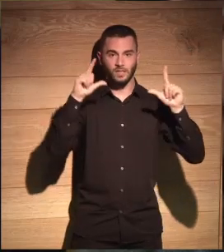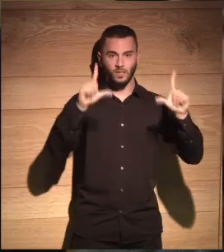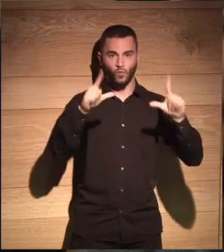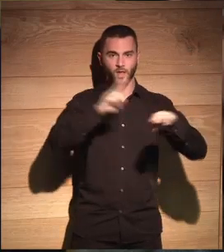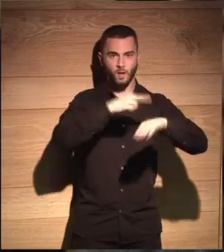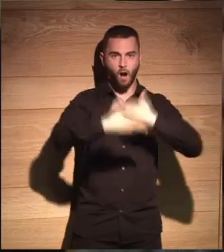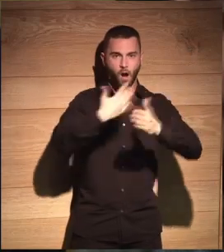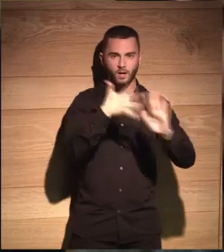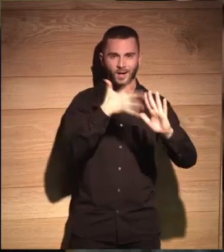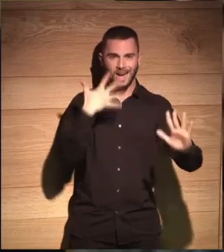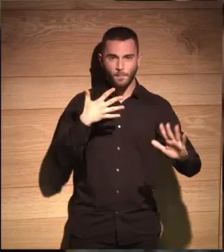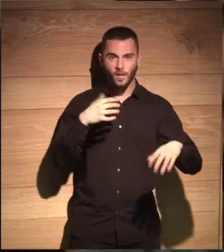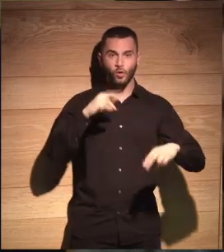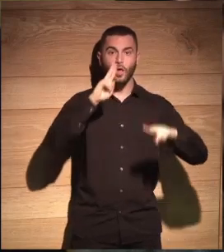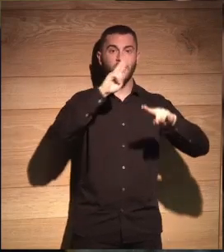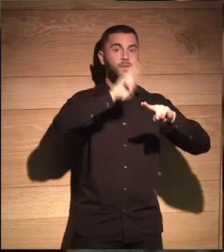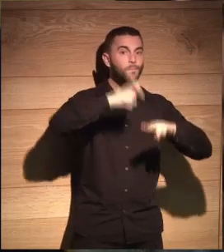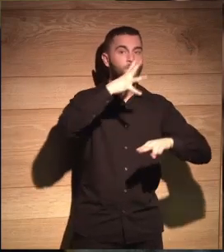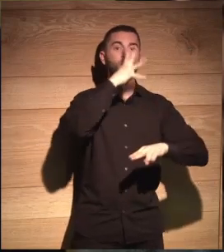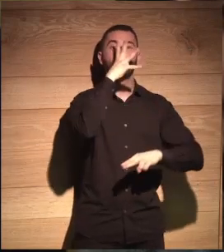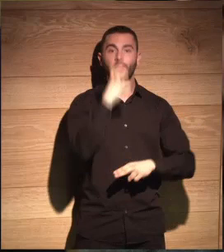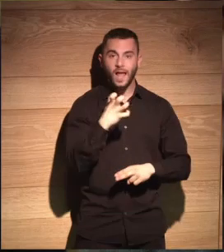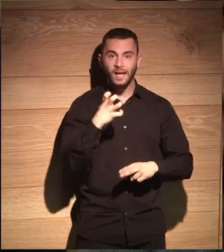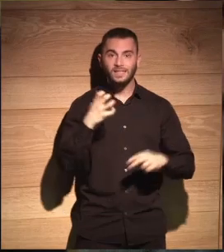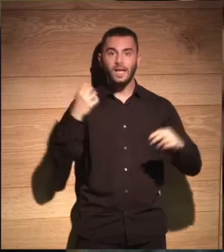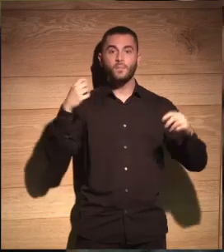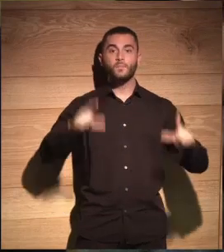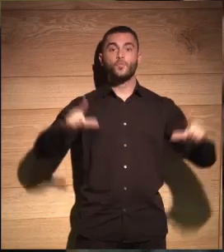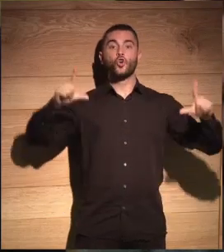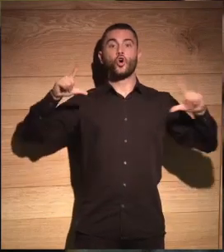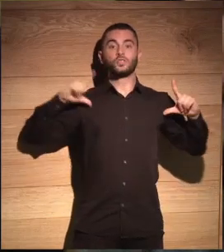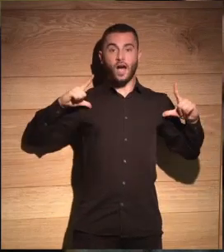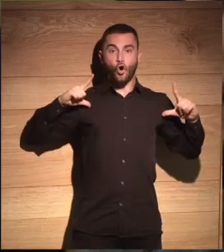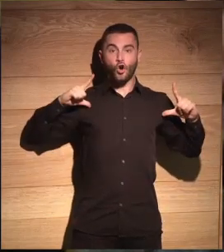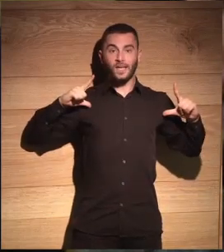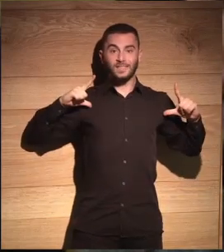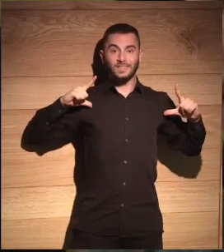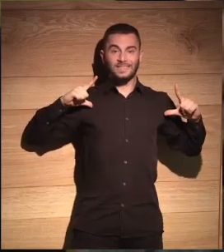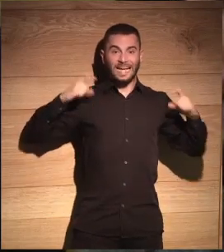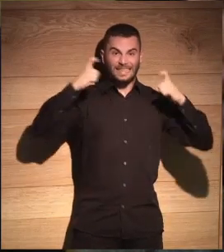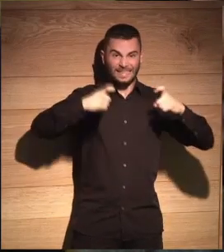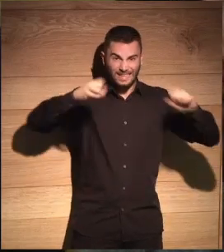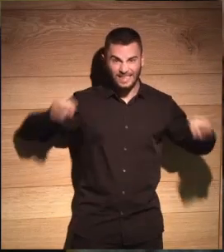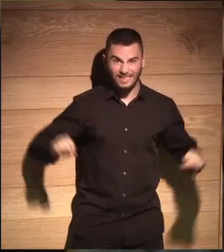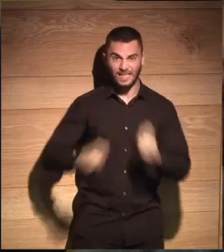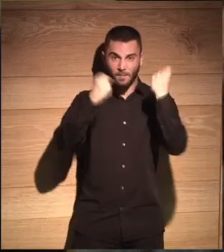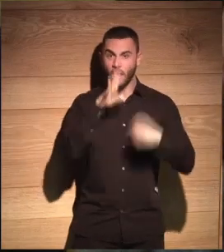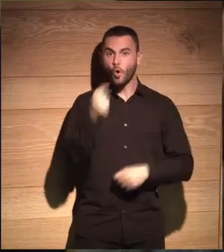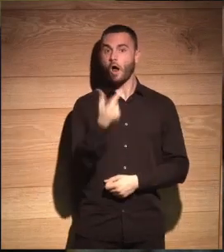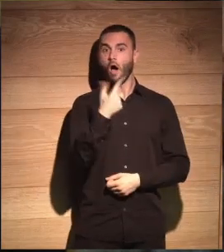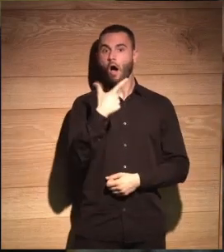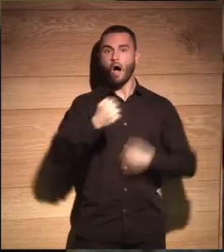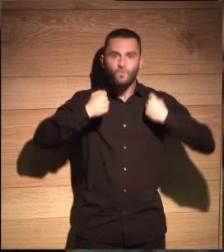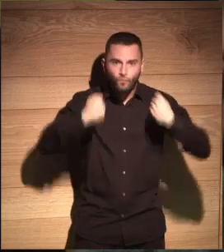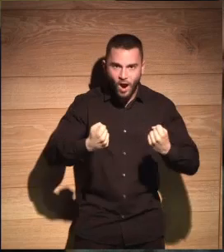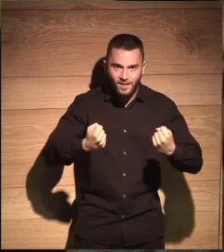en la que Black Sad intenta salvar a uno de los protagonistas de la sobredosis. También tiene su